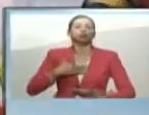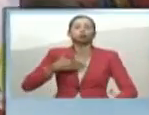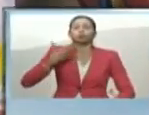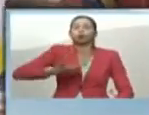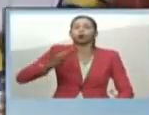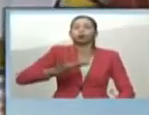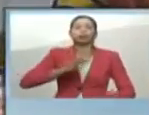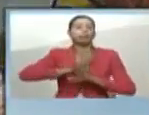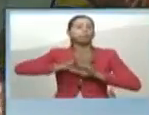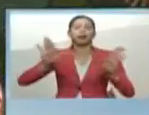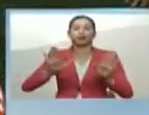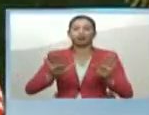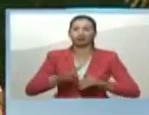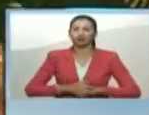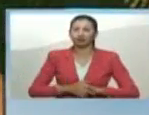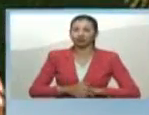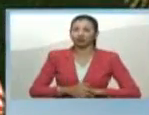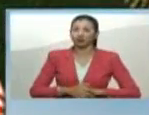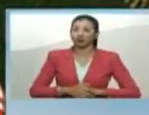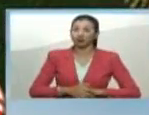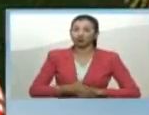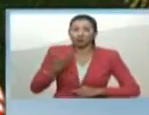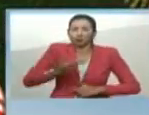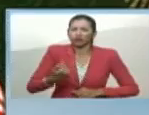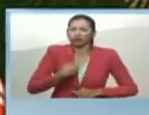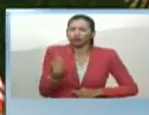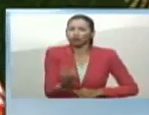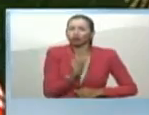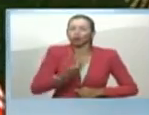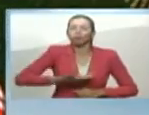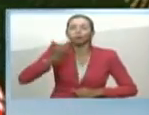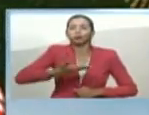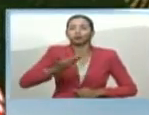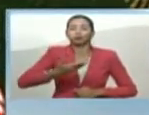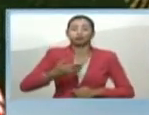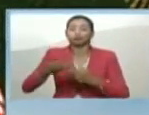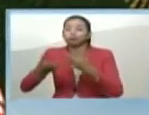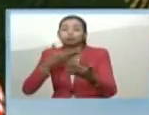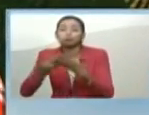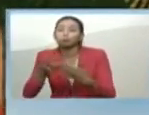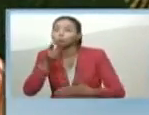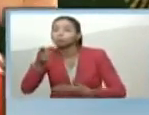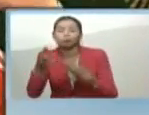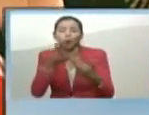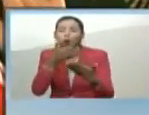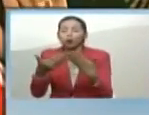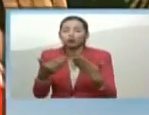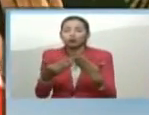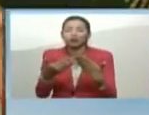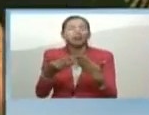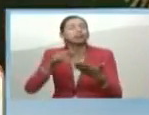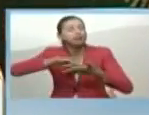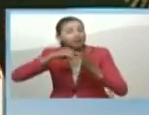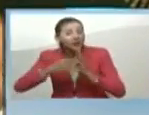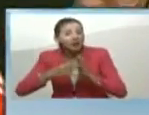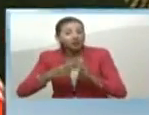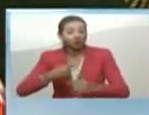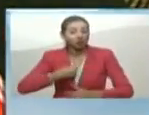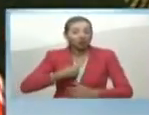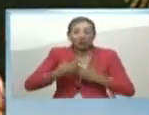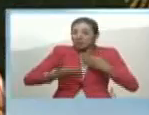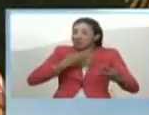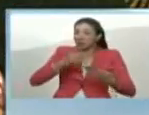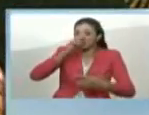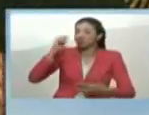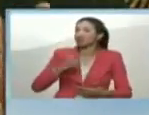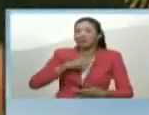yo y cuando digo me importo solo yo no me importo ni yo mismo porque cuando no me importan